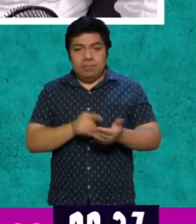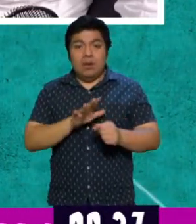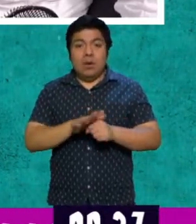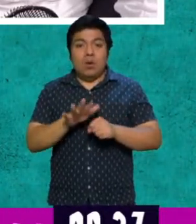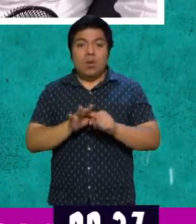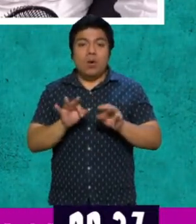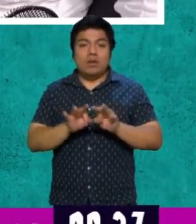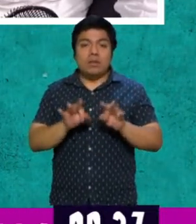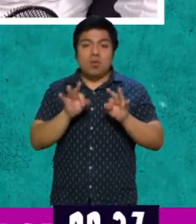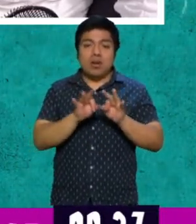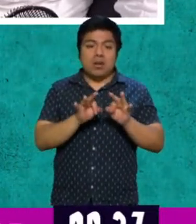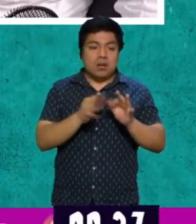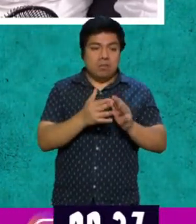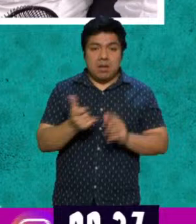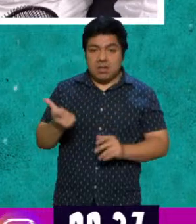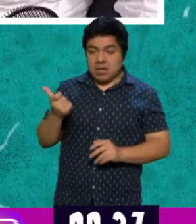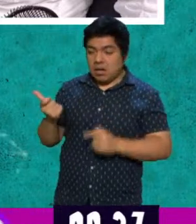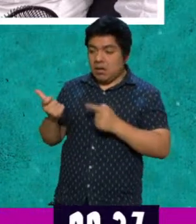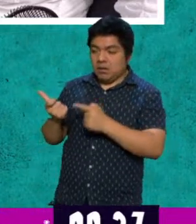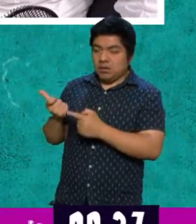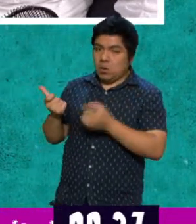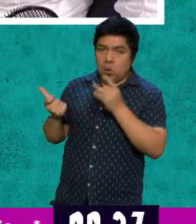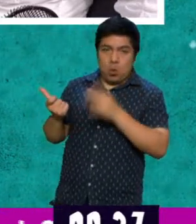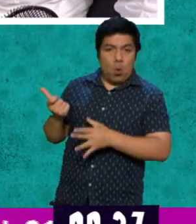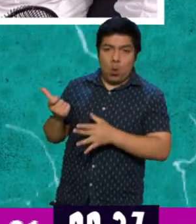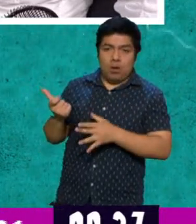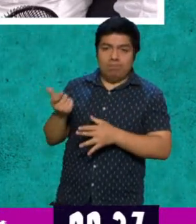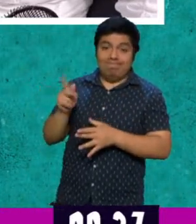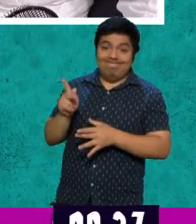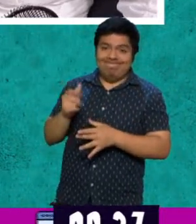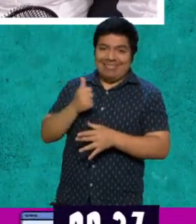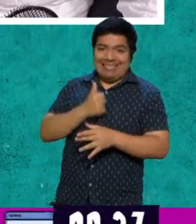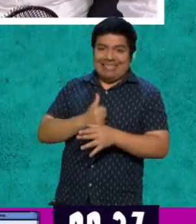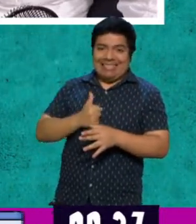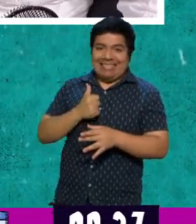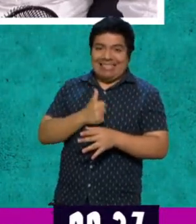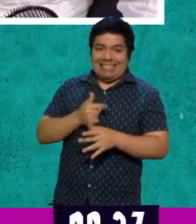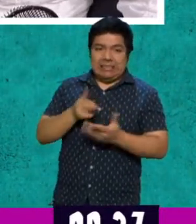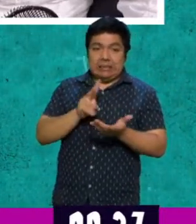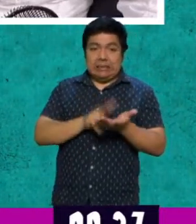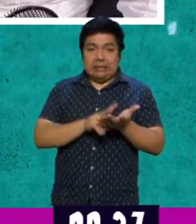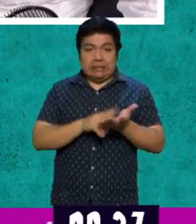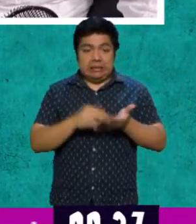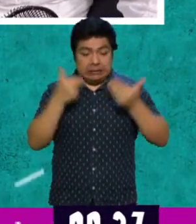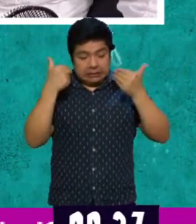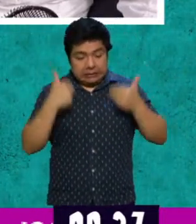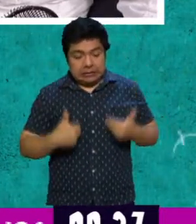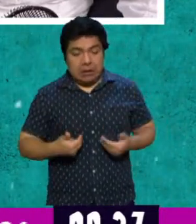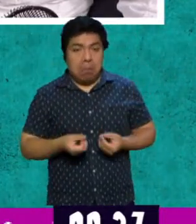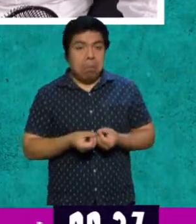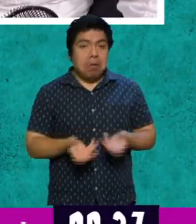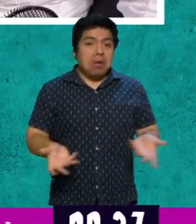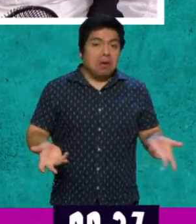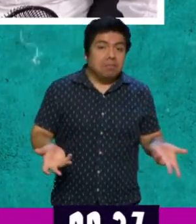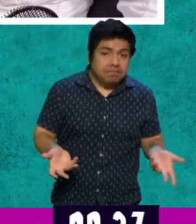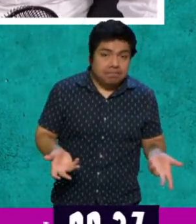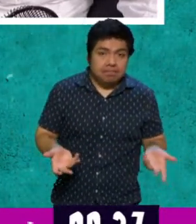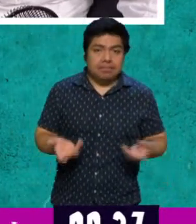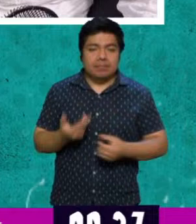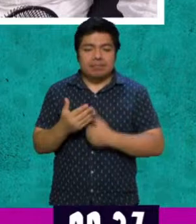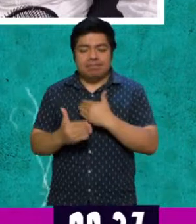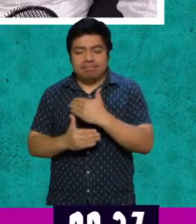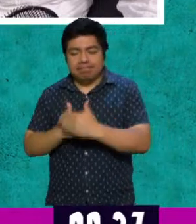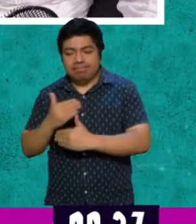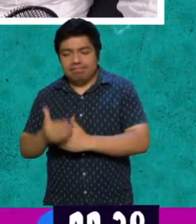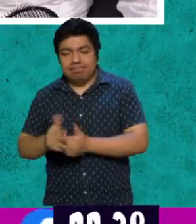importa es la ganancia. Y hay una enorme y lamentable pérdida de valores. Por último, yo diría que parte de un